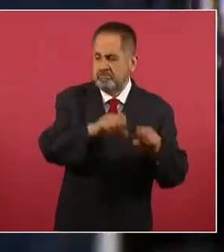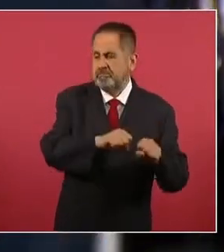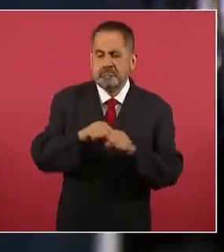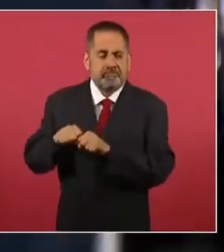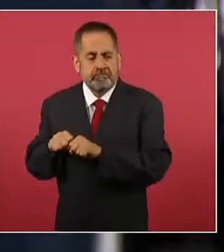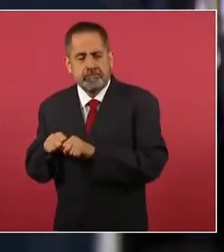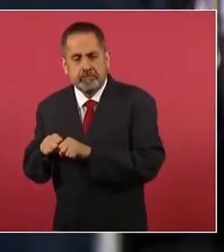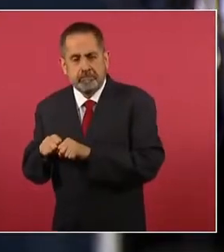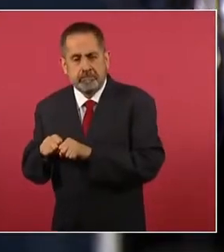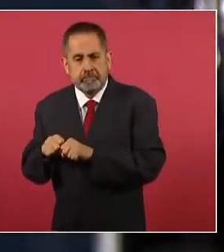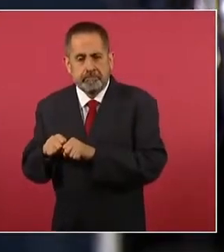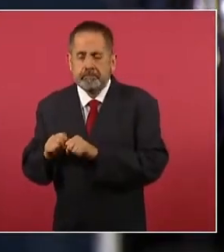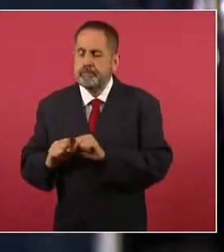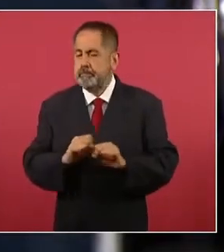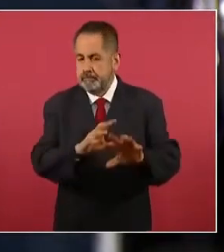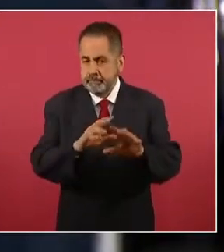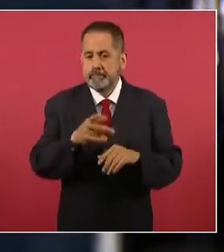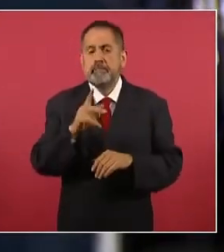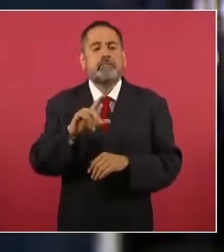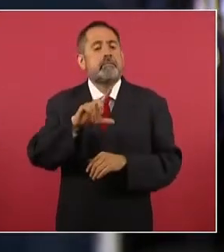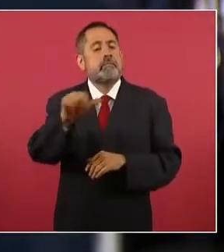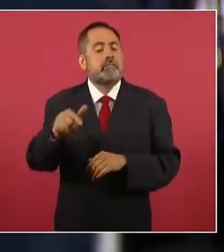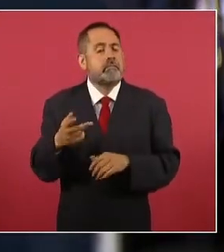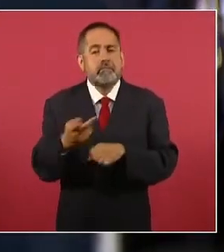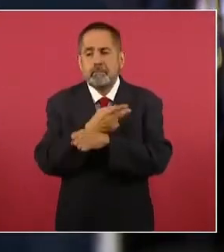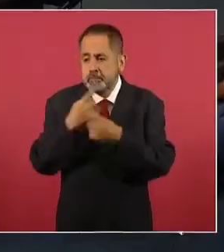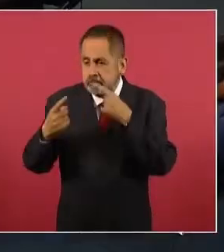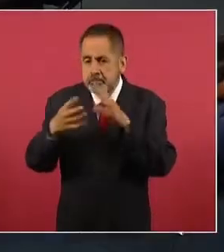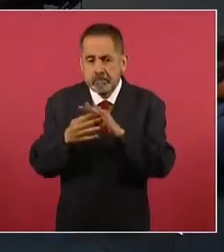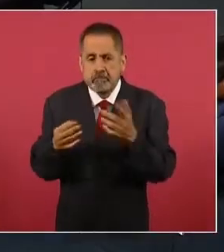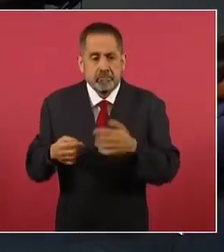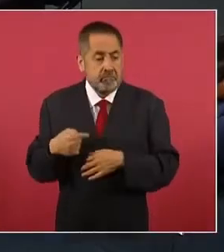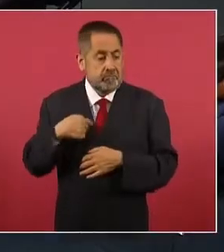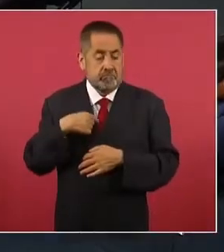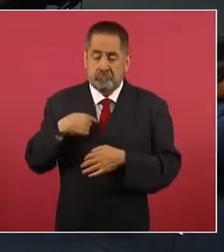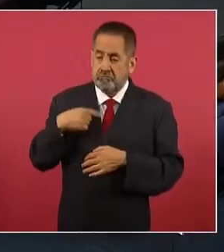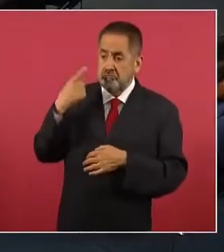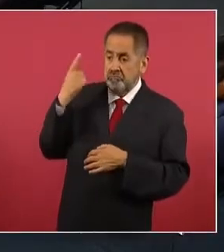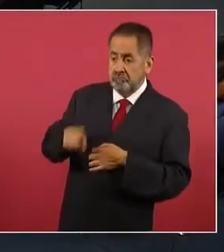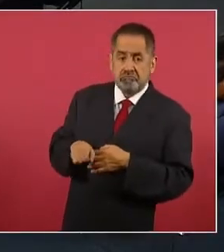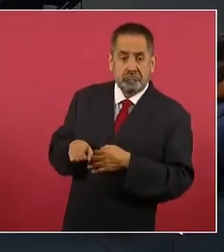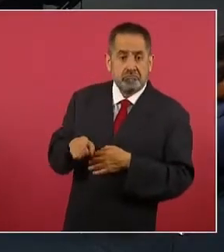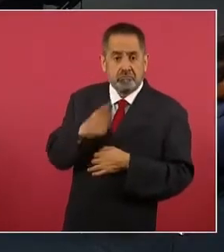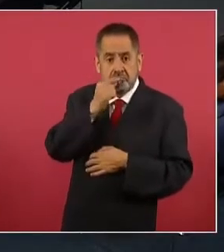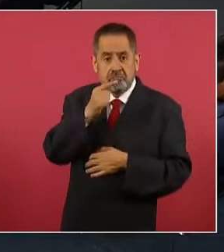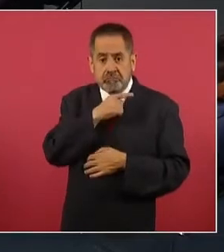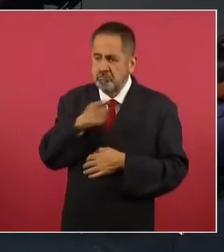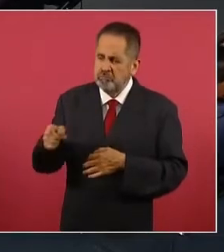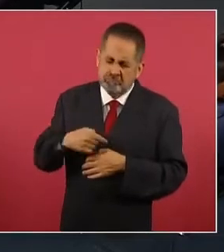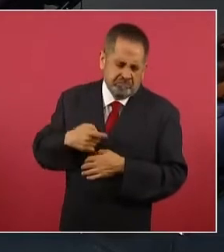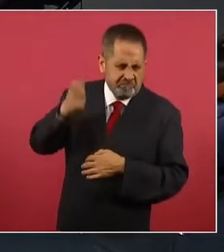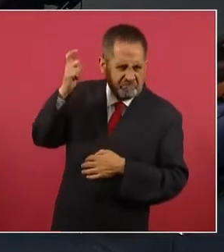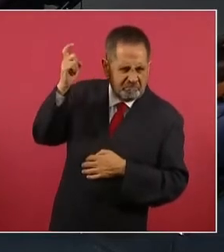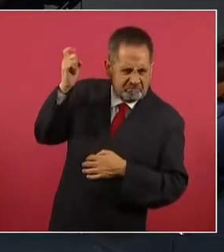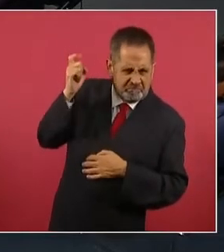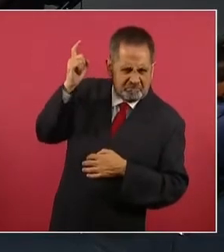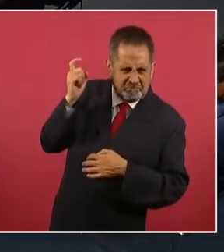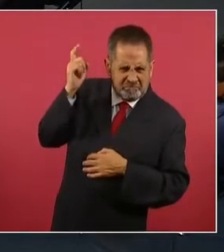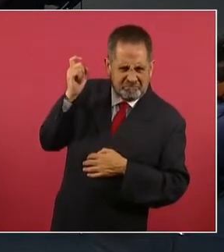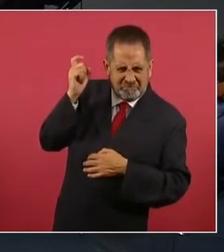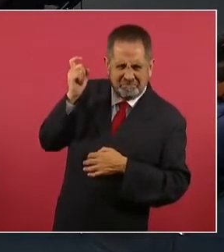a mayores, pero en lugar del diálogo y todo eso, les mandó a los policías y dispararon al aire. Sin embargo, en